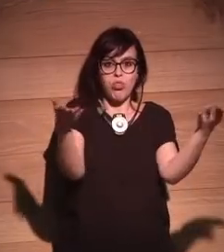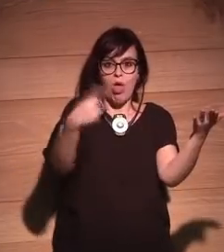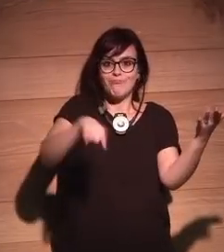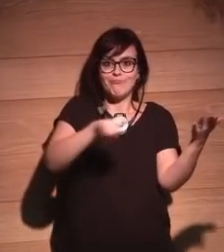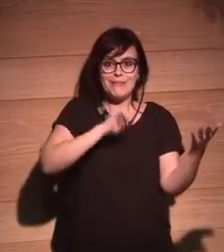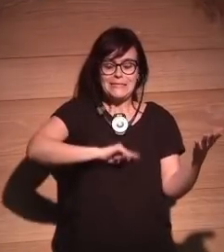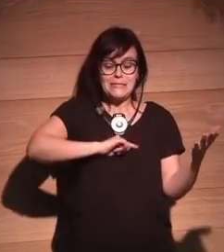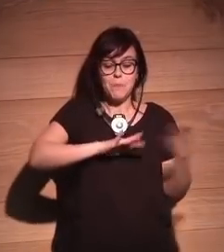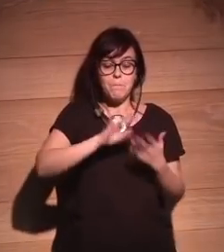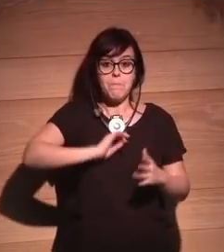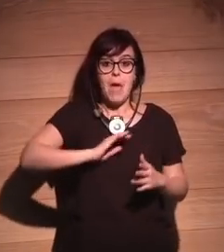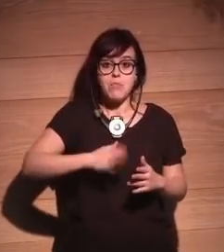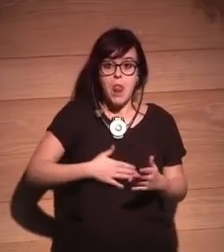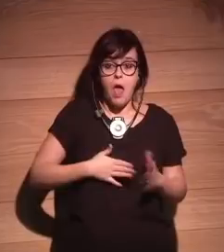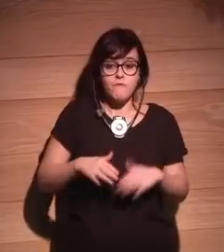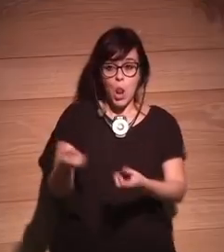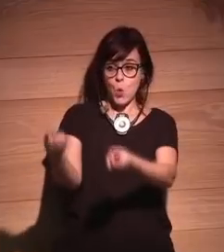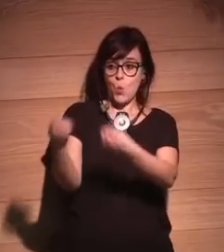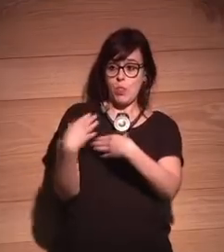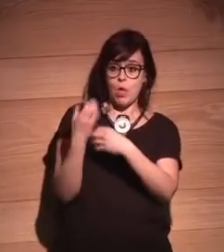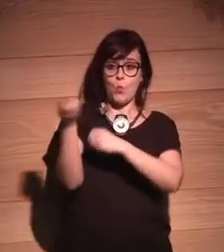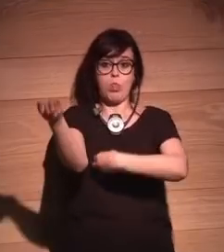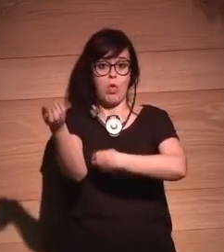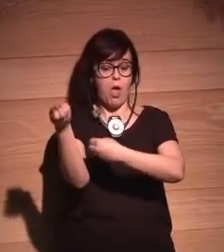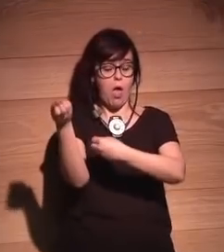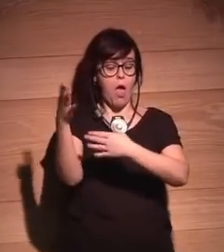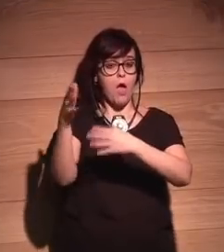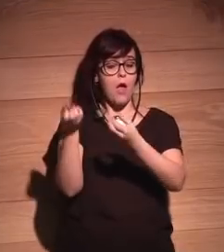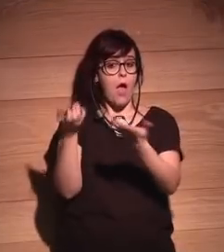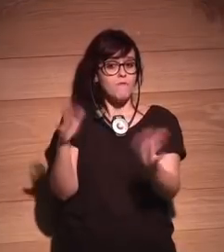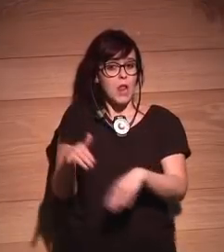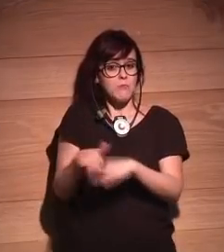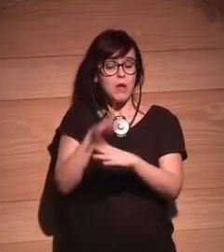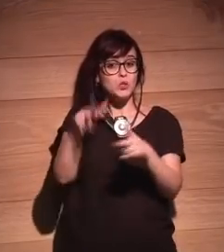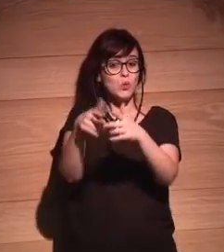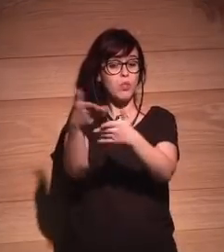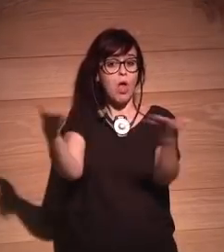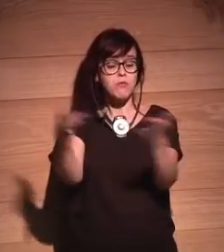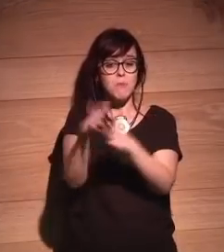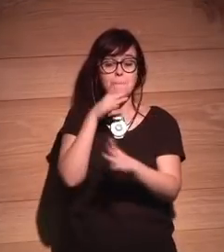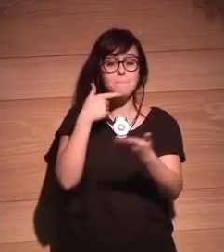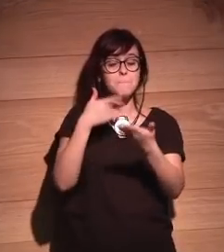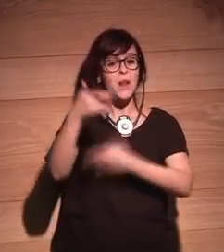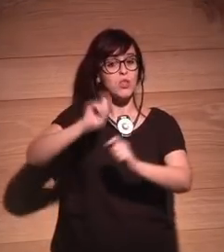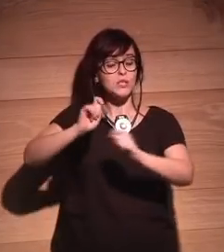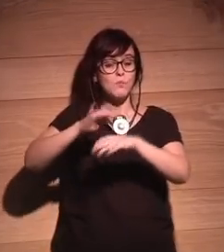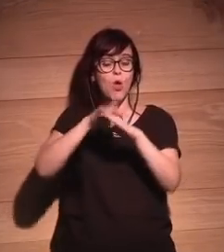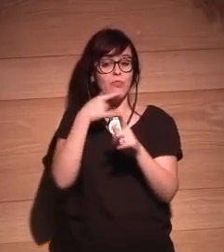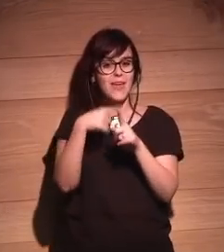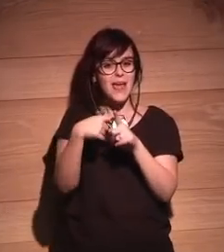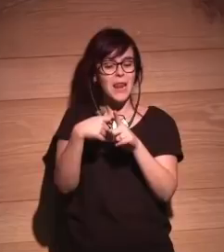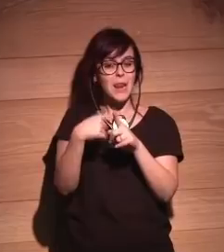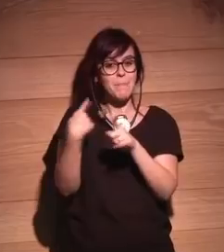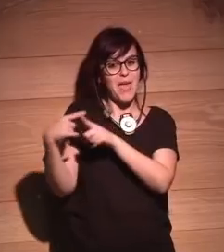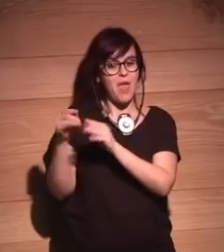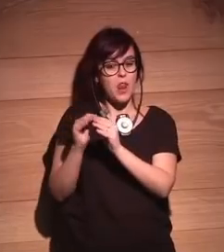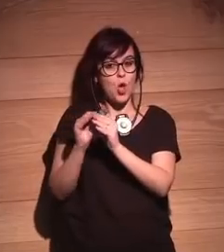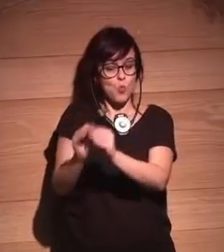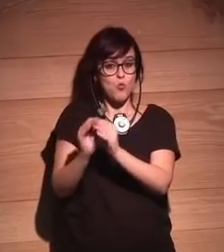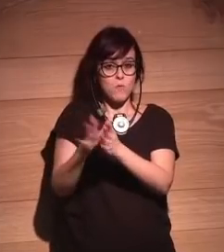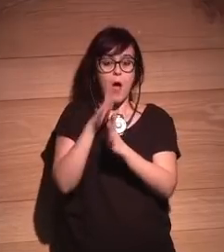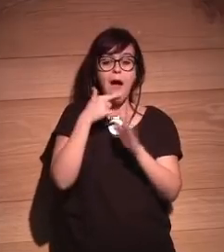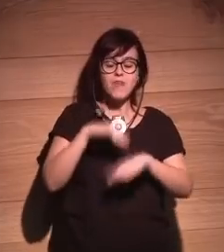mañana nos contemos a nosotros mismos como sociedad las cosas a través de un periodismo de servicio del bien común y no un periodismo al servicio